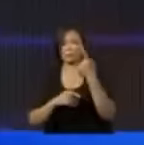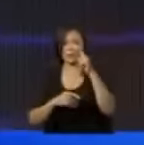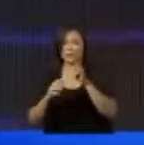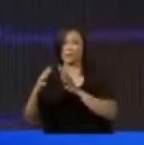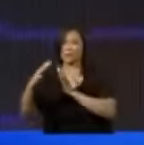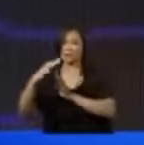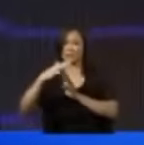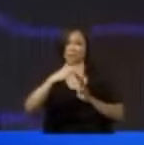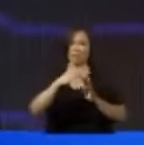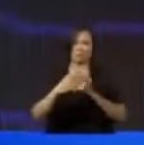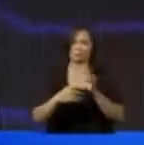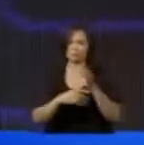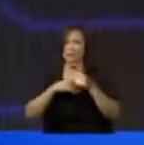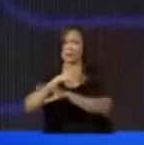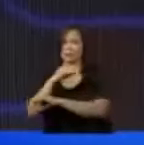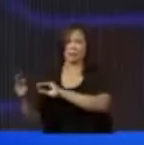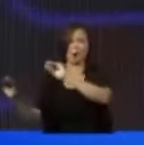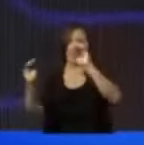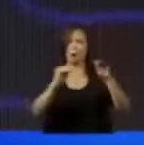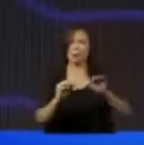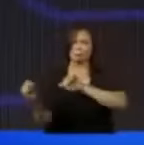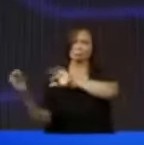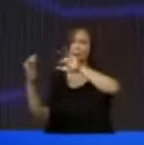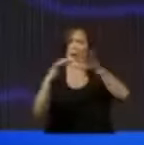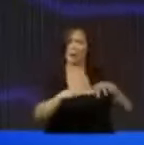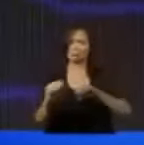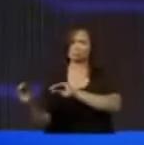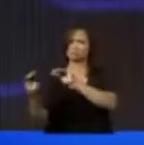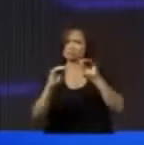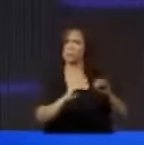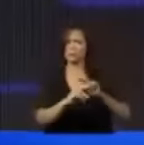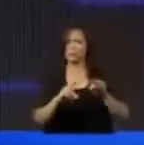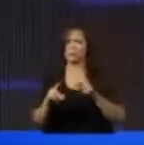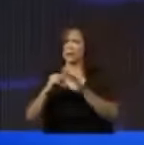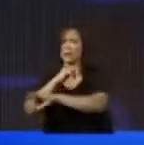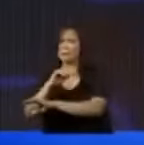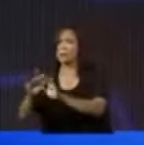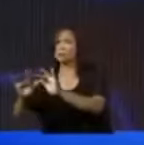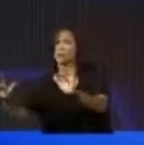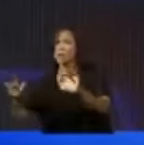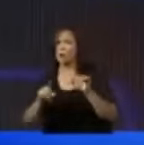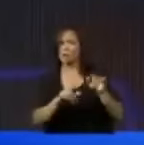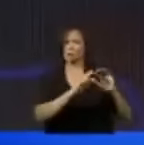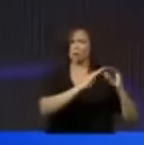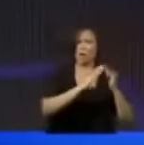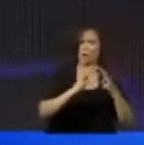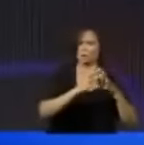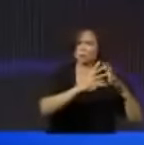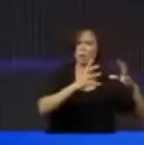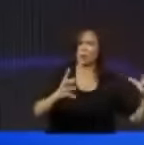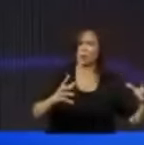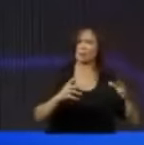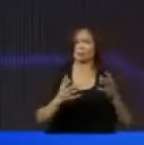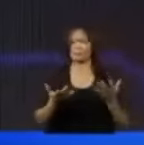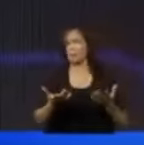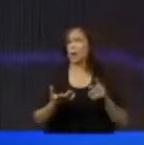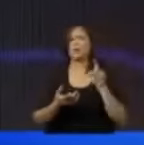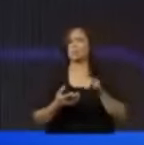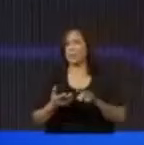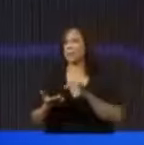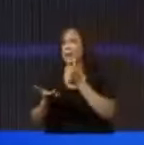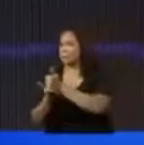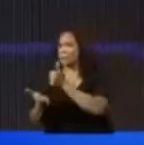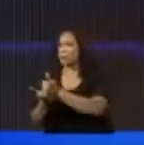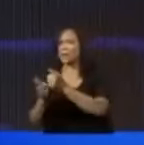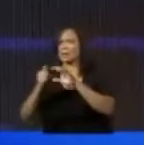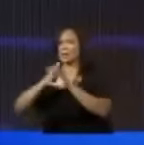migración desordenada del campo a la ciudad y entonces generar la marginalidad social urbana, campesinos que migran a la ciudad y no